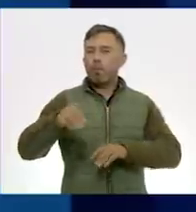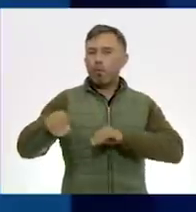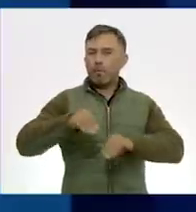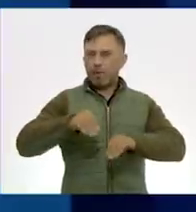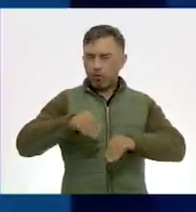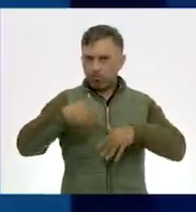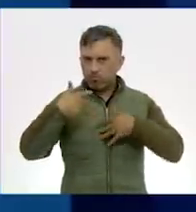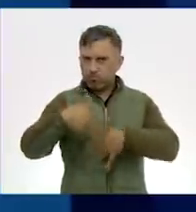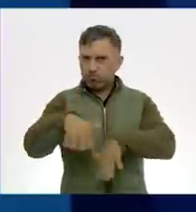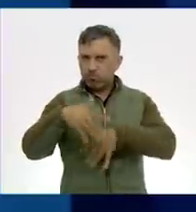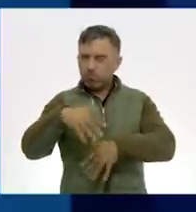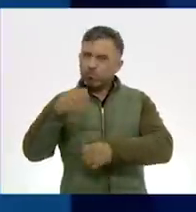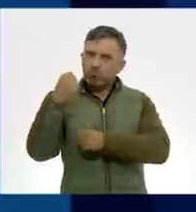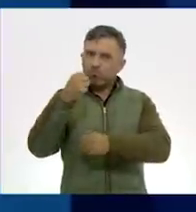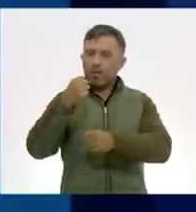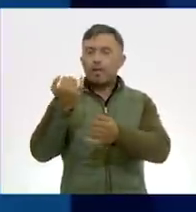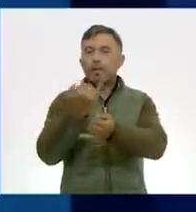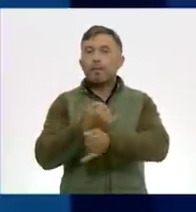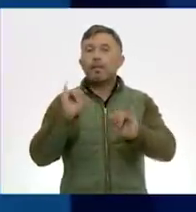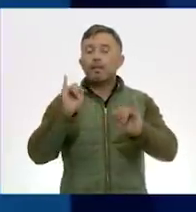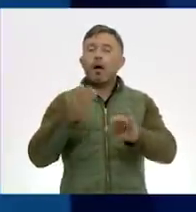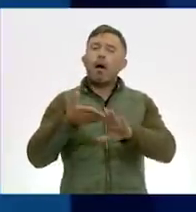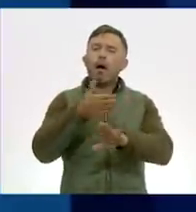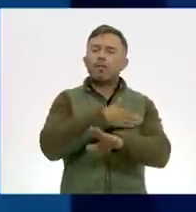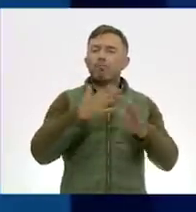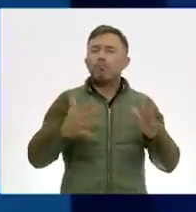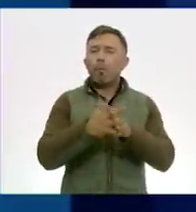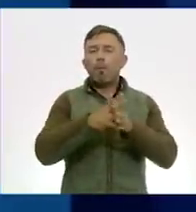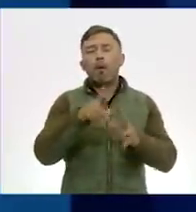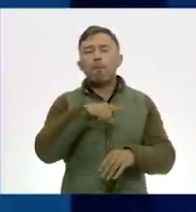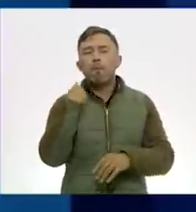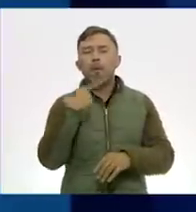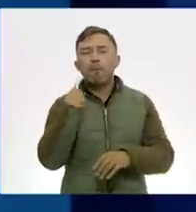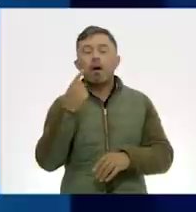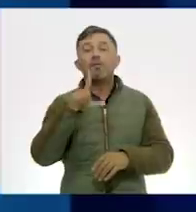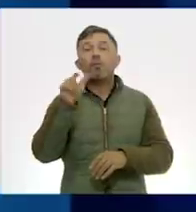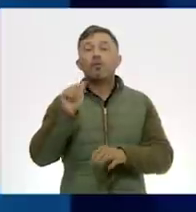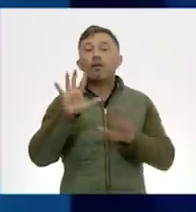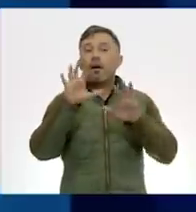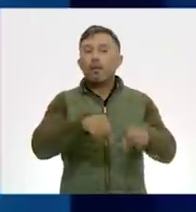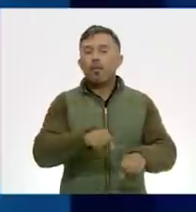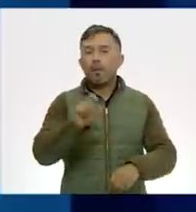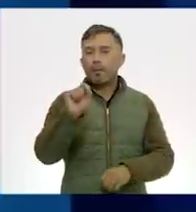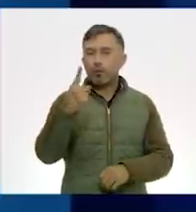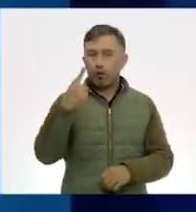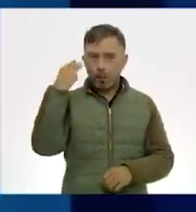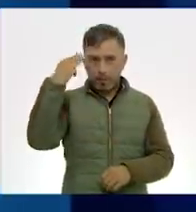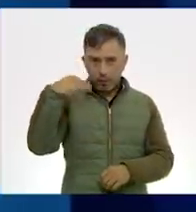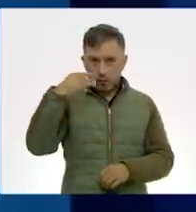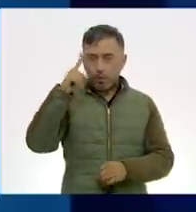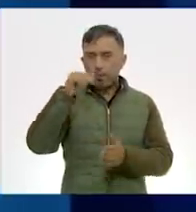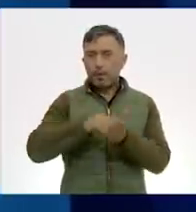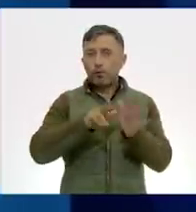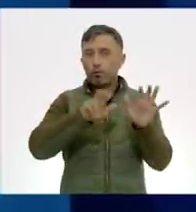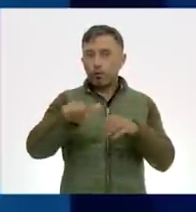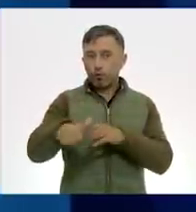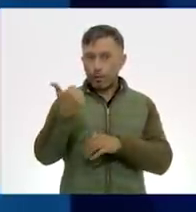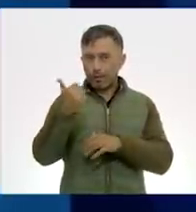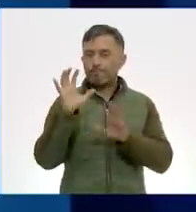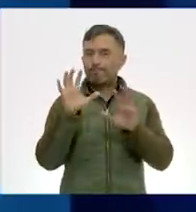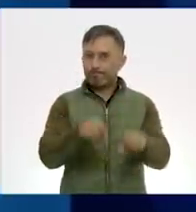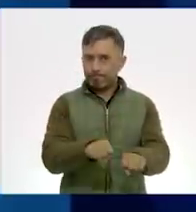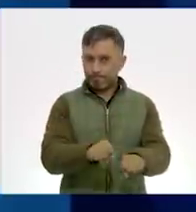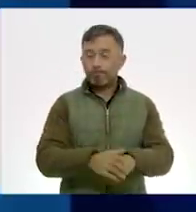independencia. Tras una serie de derrotas, fue capturado el 21 de marzo de 1811.